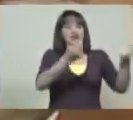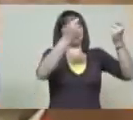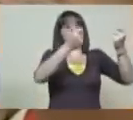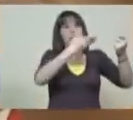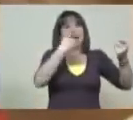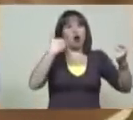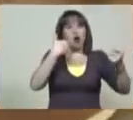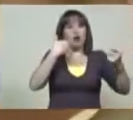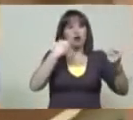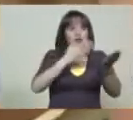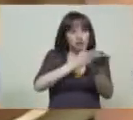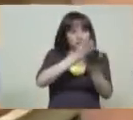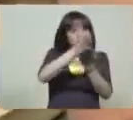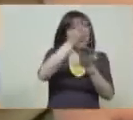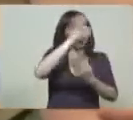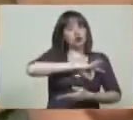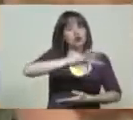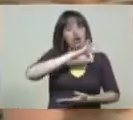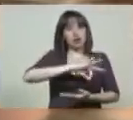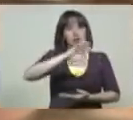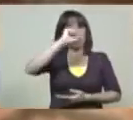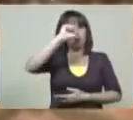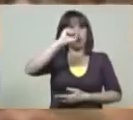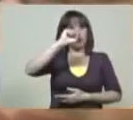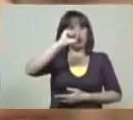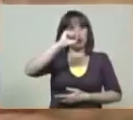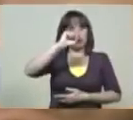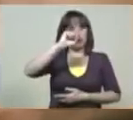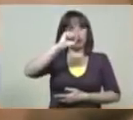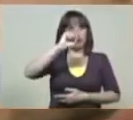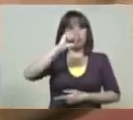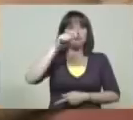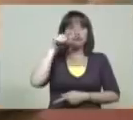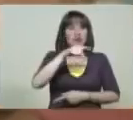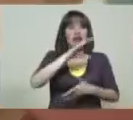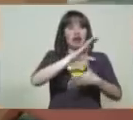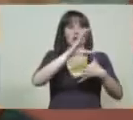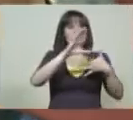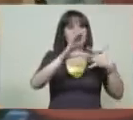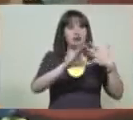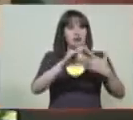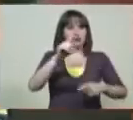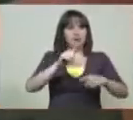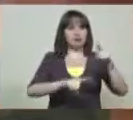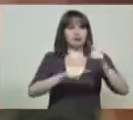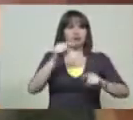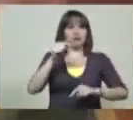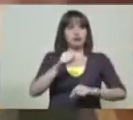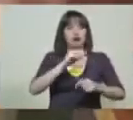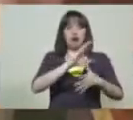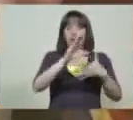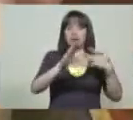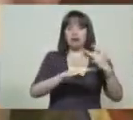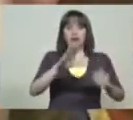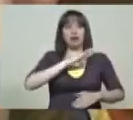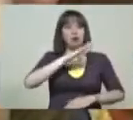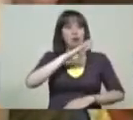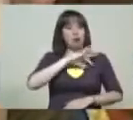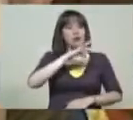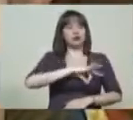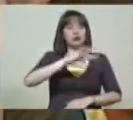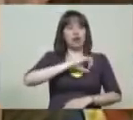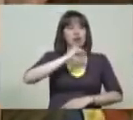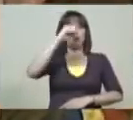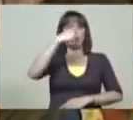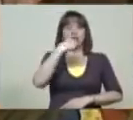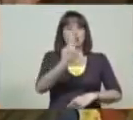levantar, revitalizar, con las características particulares, como dicen nuestros